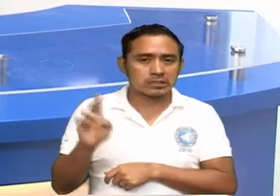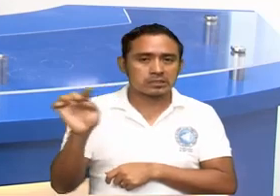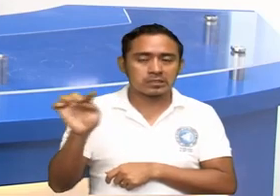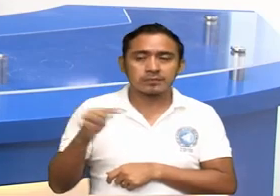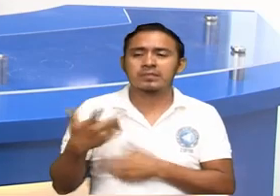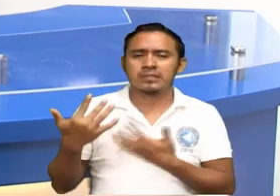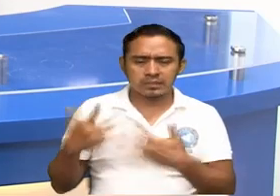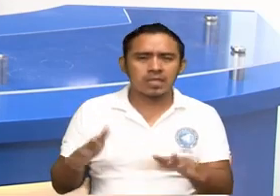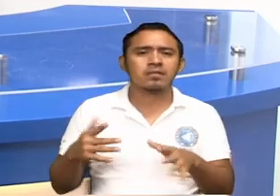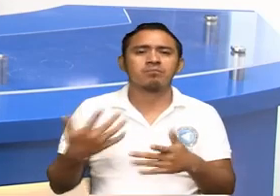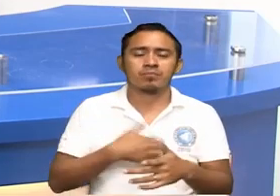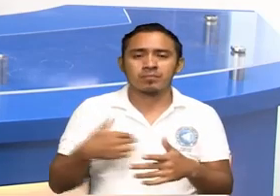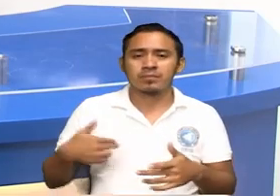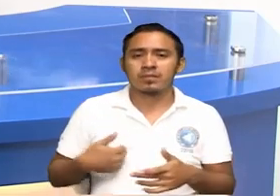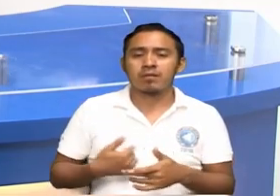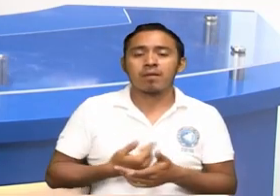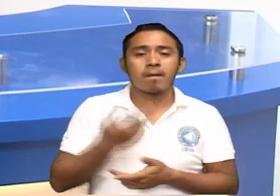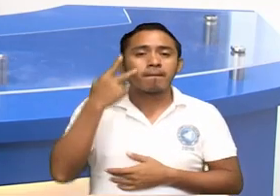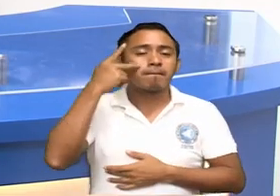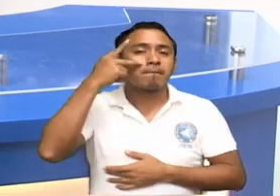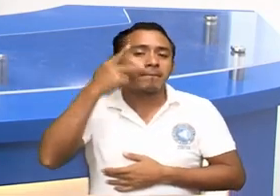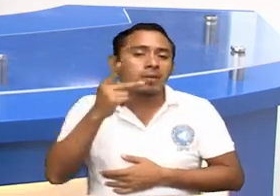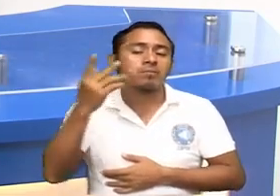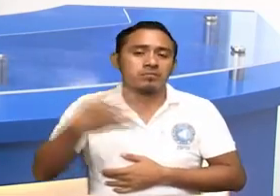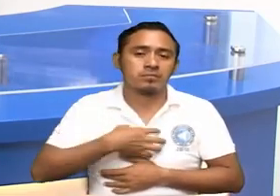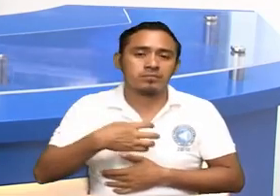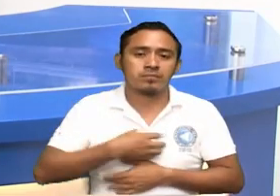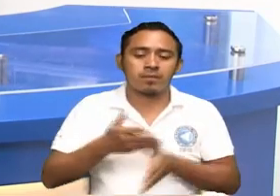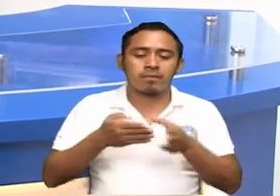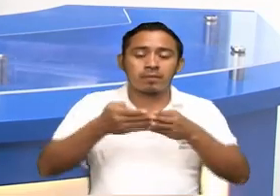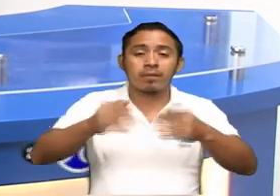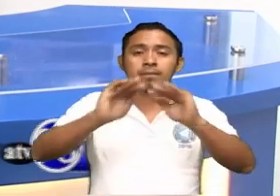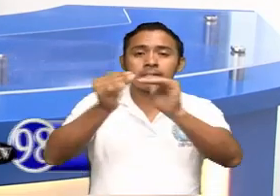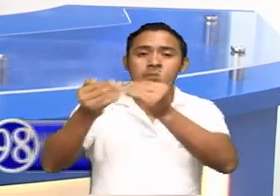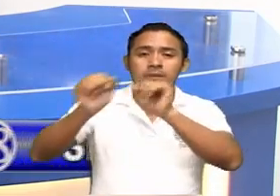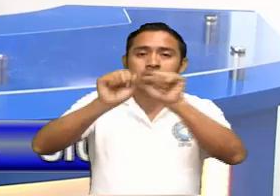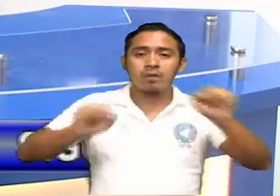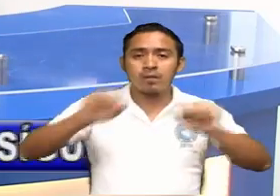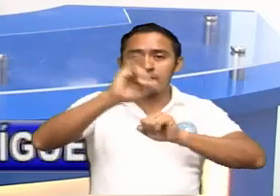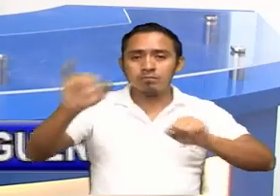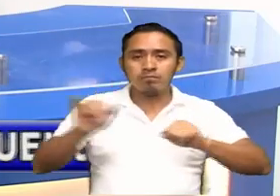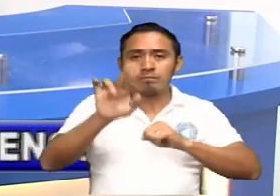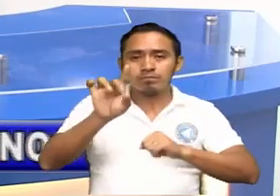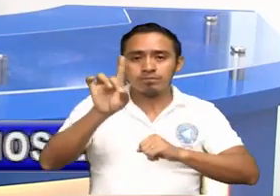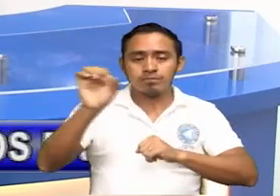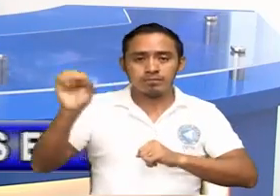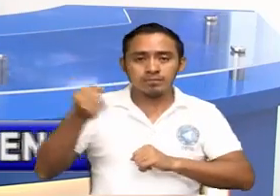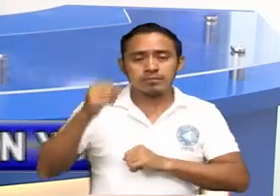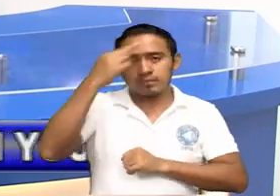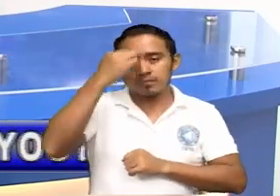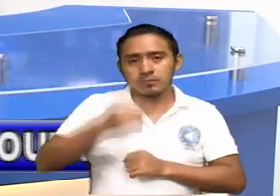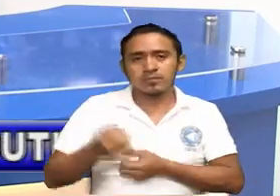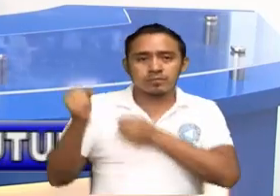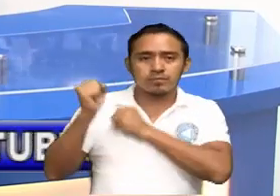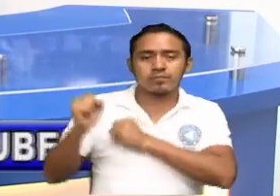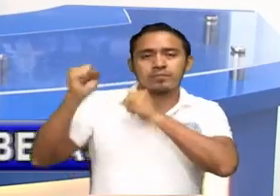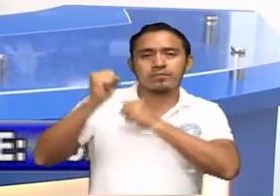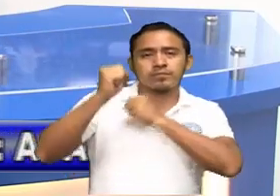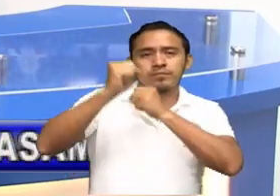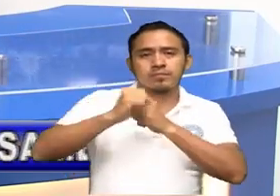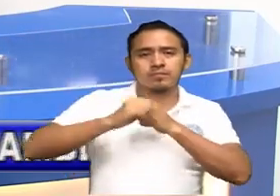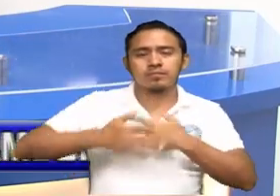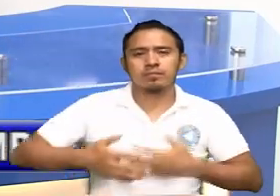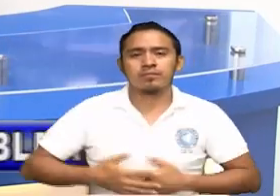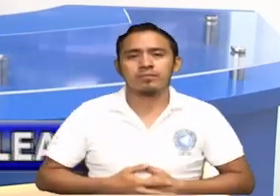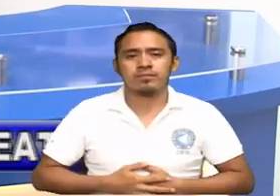la famosa vela del barco que se realizará en el barrio San Judas este 31 de julio en honor a la imagen de Santo